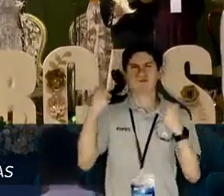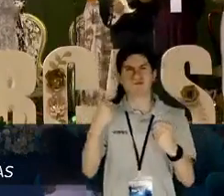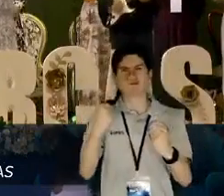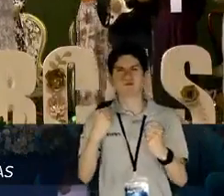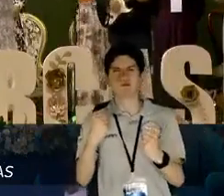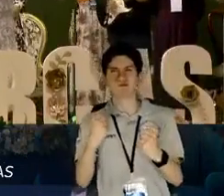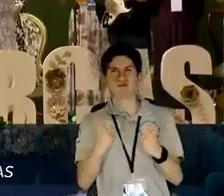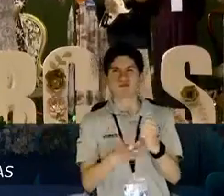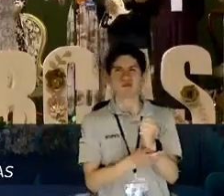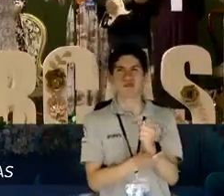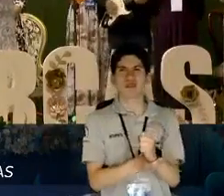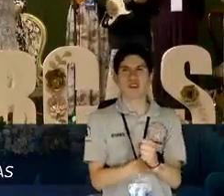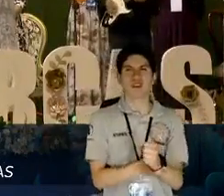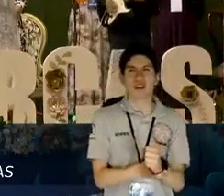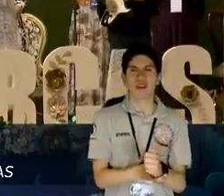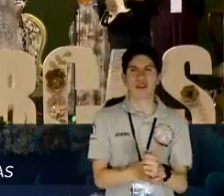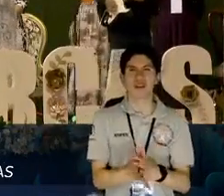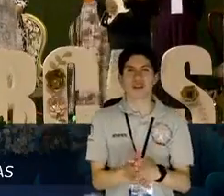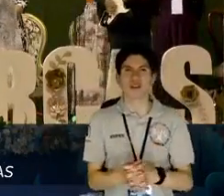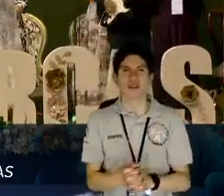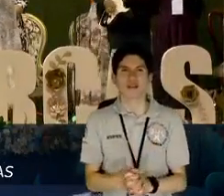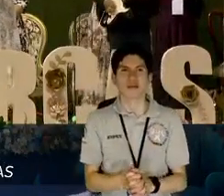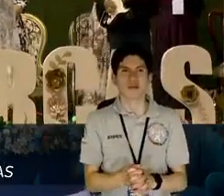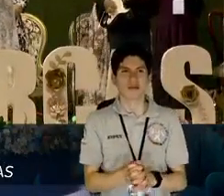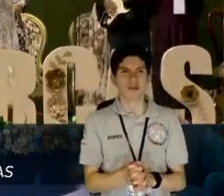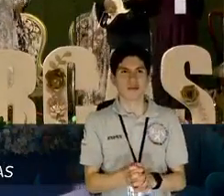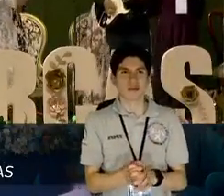si alguno quiere ser nutrido por medio de la unidad.